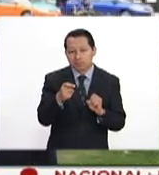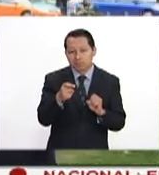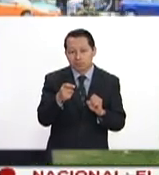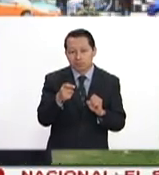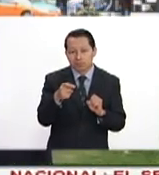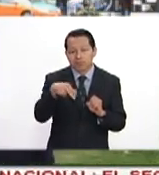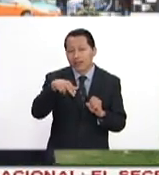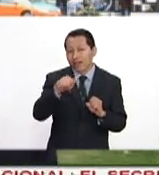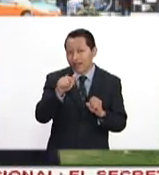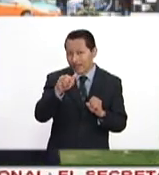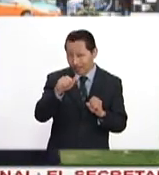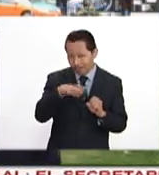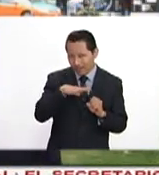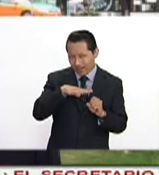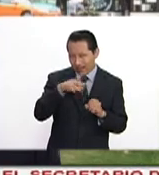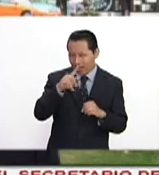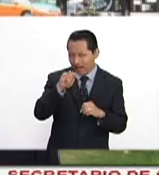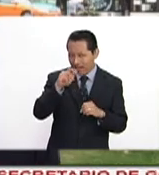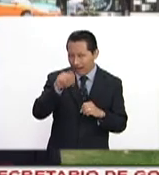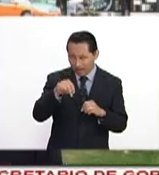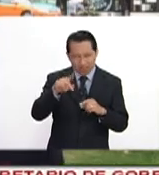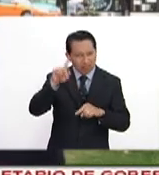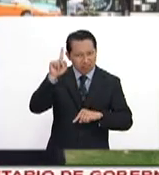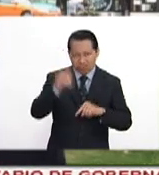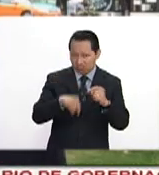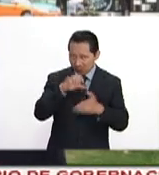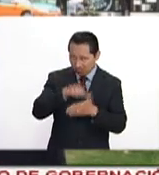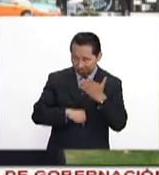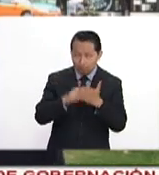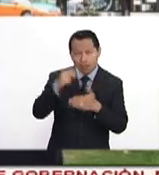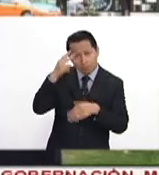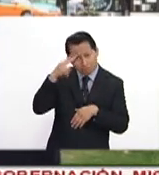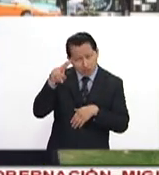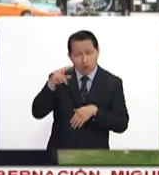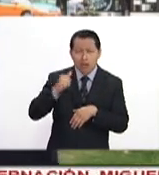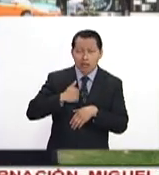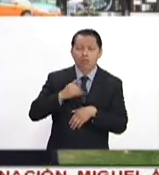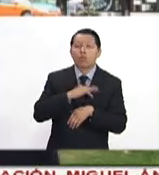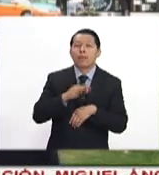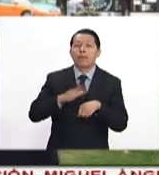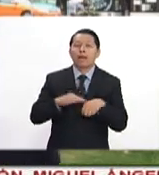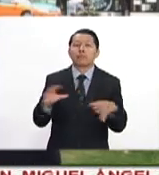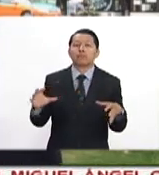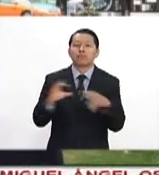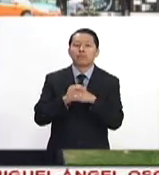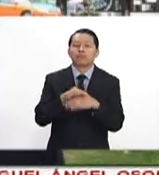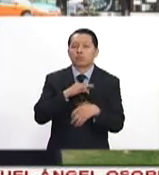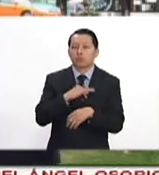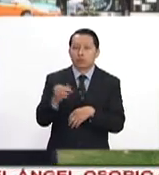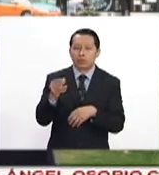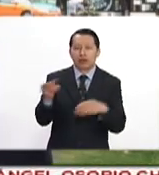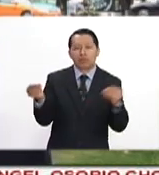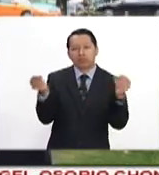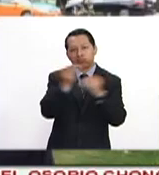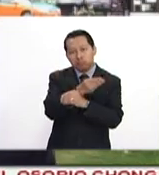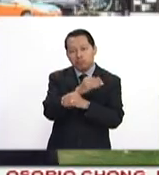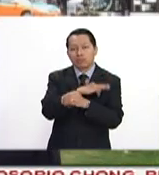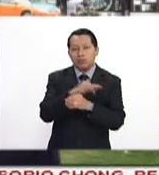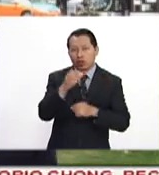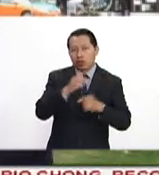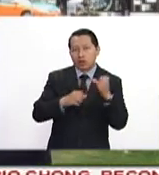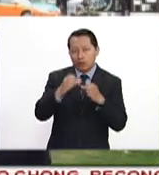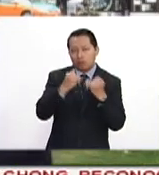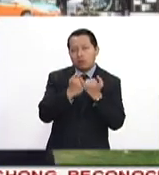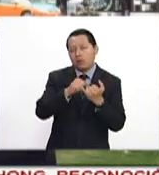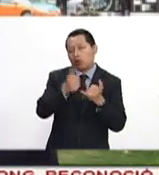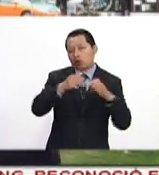el NAFTA, con el Tratado de Libre Comercio. México y Canadá ven la posibilidad de estrechar más aún el intercambio, no solamente comercial, sino